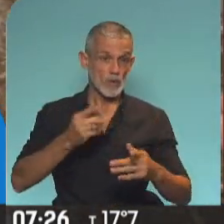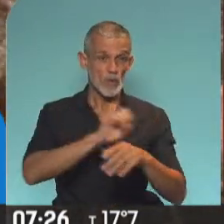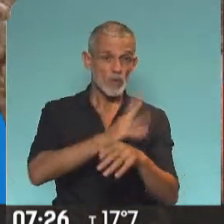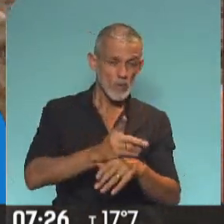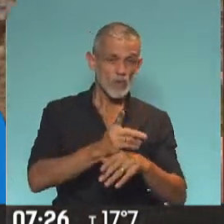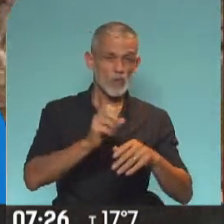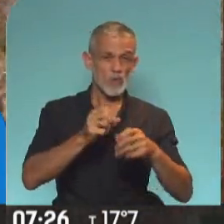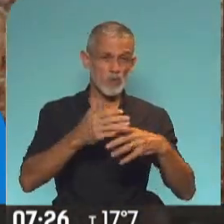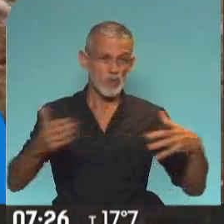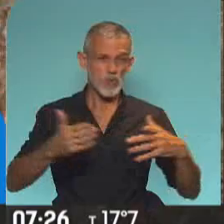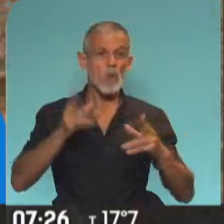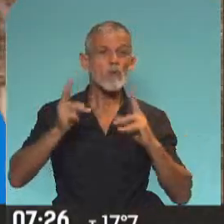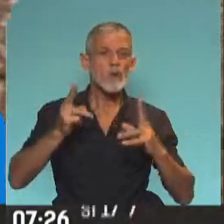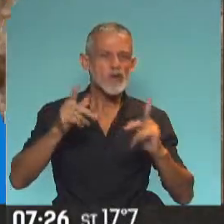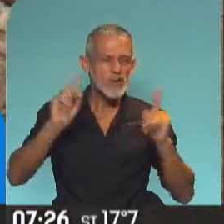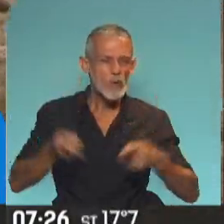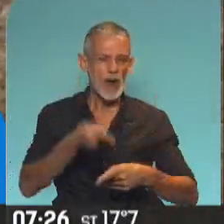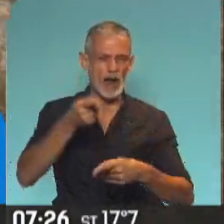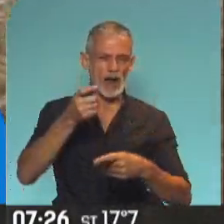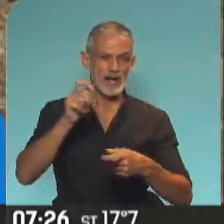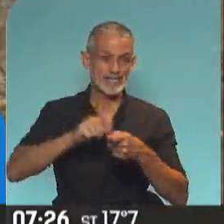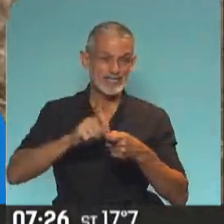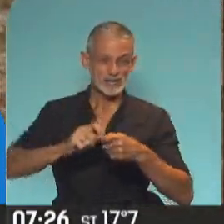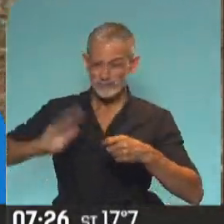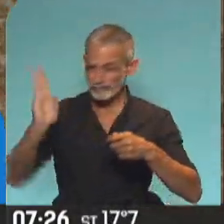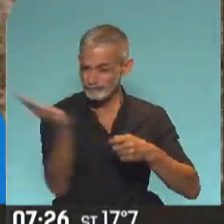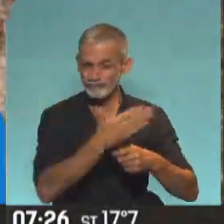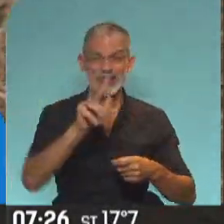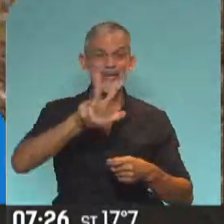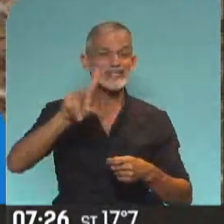de COVID-19, Santiago del Estero arrasó